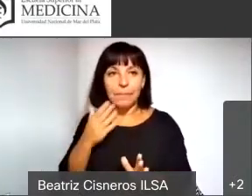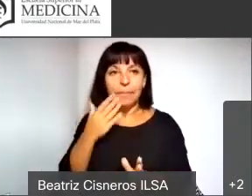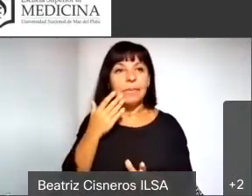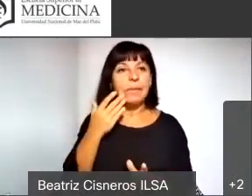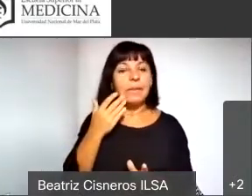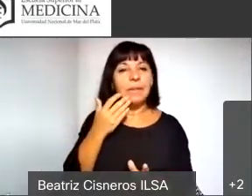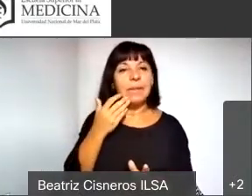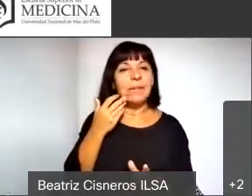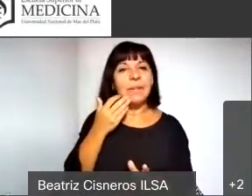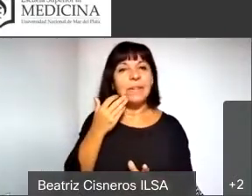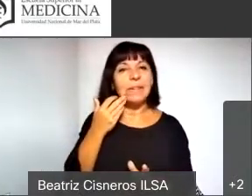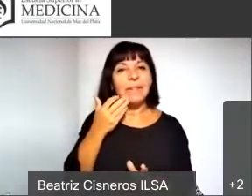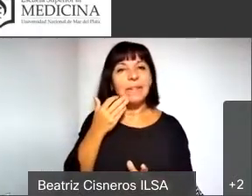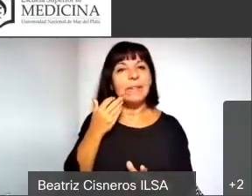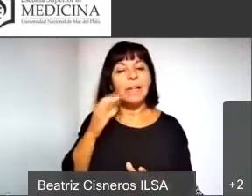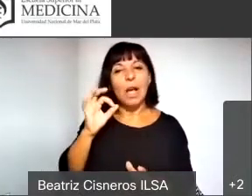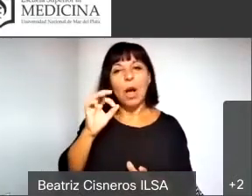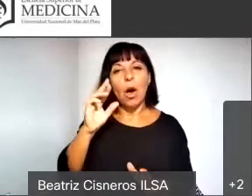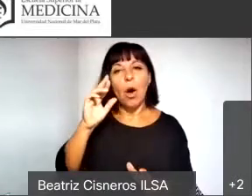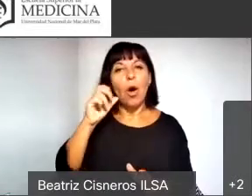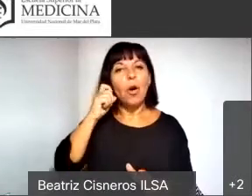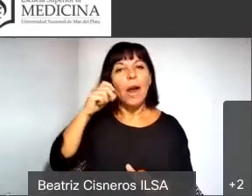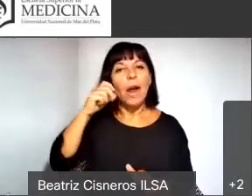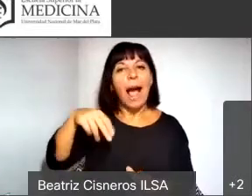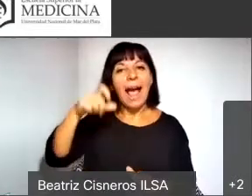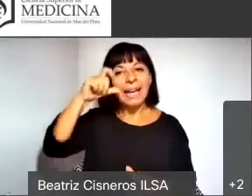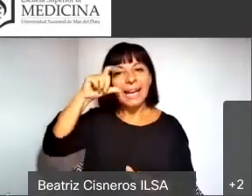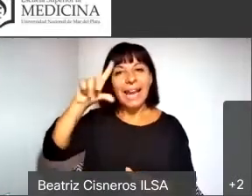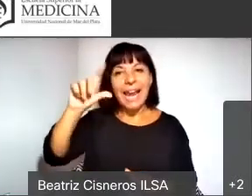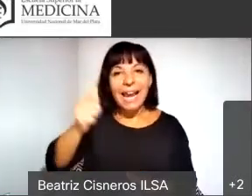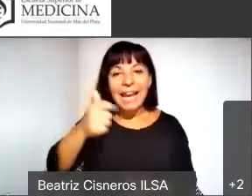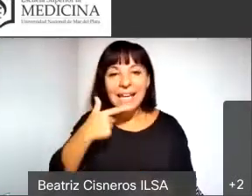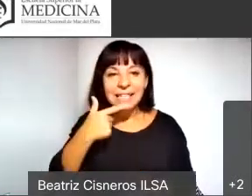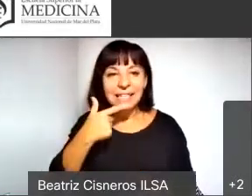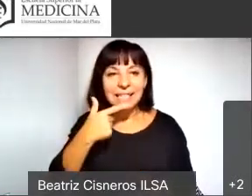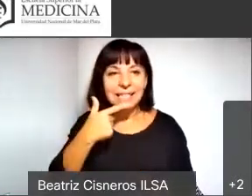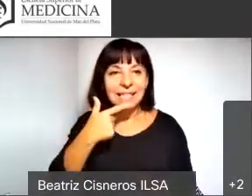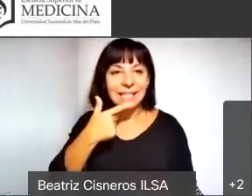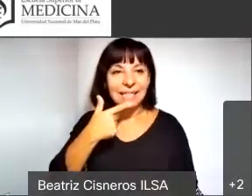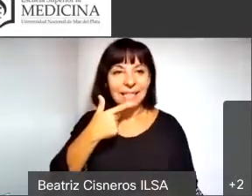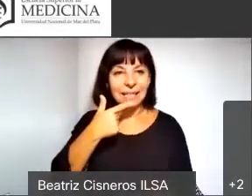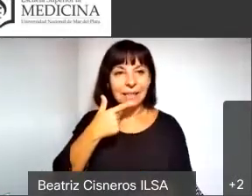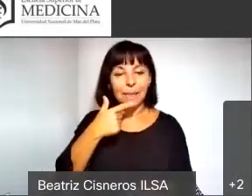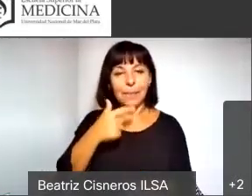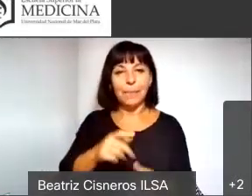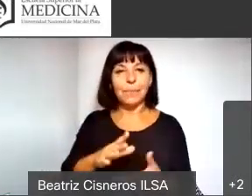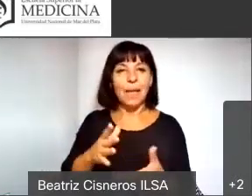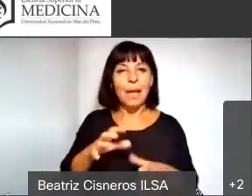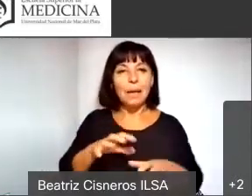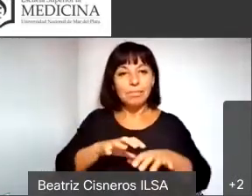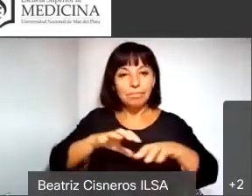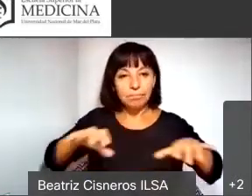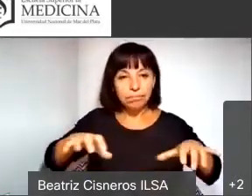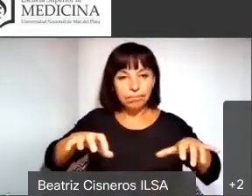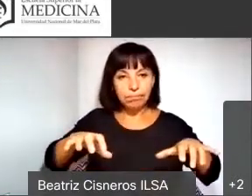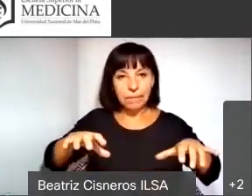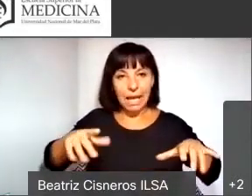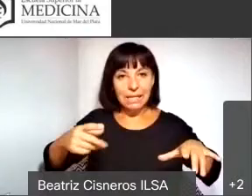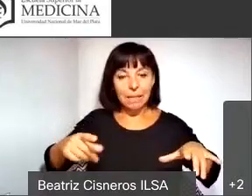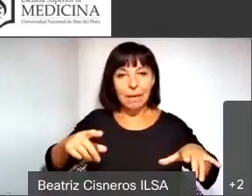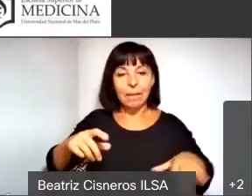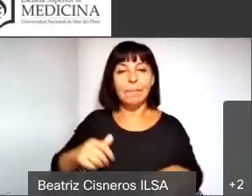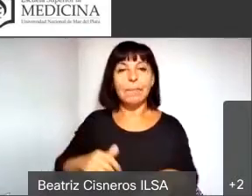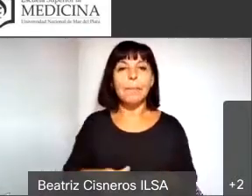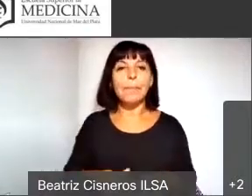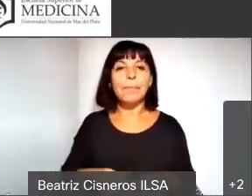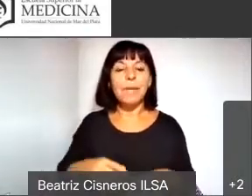Vamos a clasificar las organelas, ¿sí? Casi como todo en biología lo podemos clasificar, pero siempre insisto y digo lo mismo. Al momento